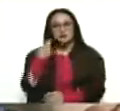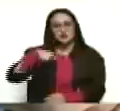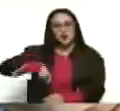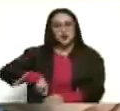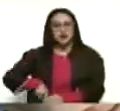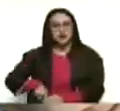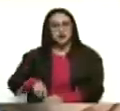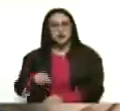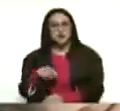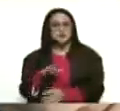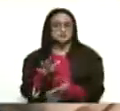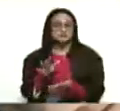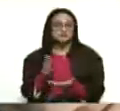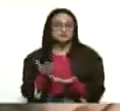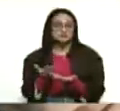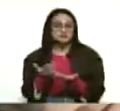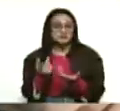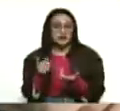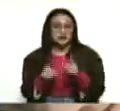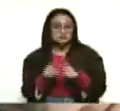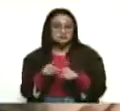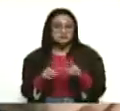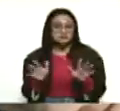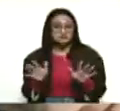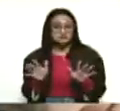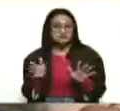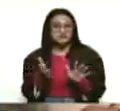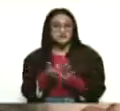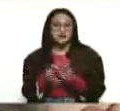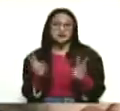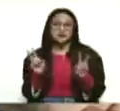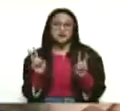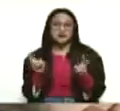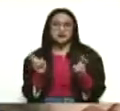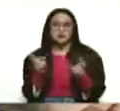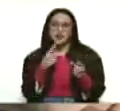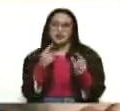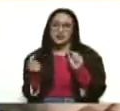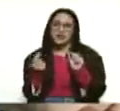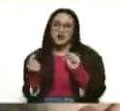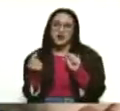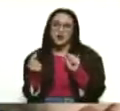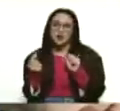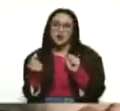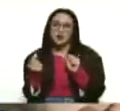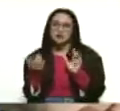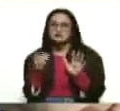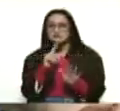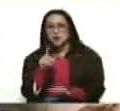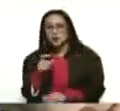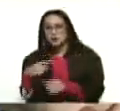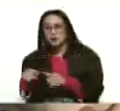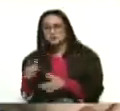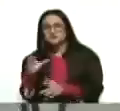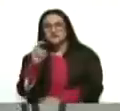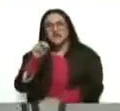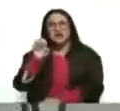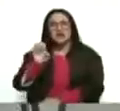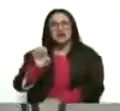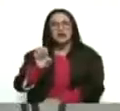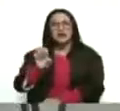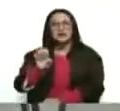Eso es lo único conducente. En cuanto al diálogo, siguiente pregunta. ¿El CNE?